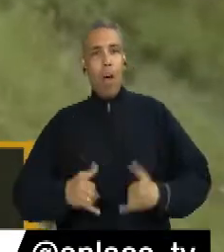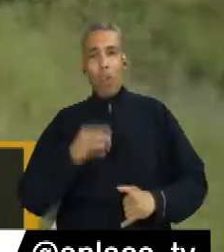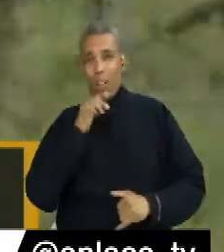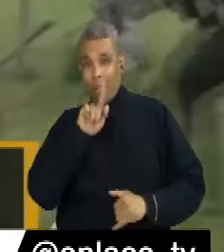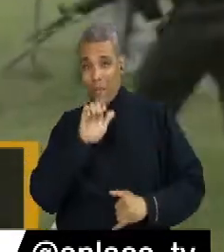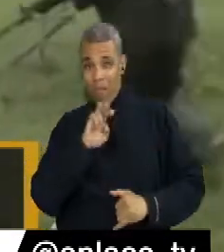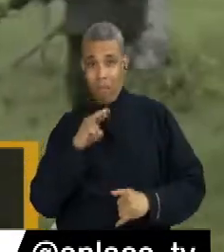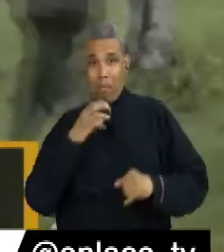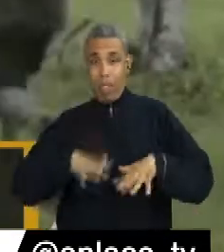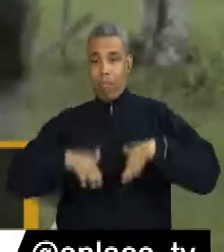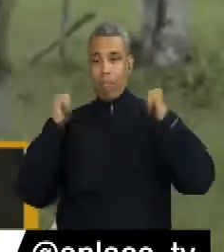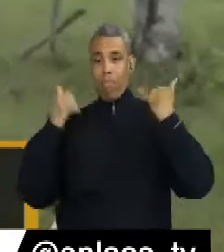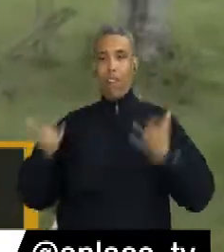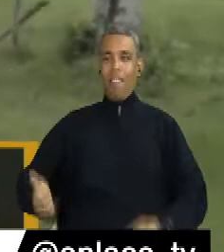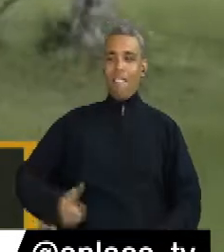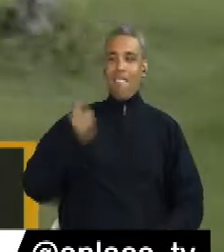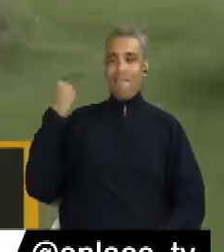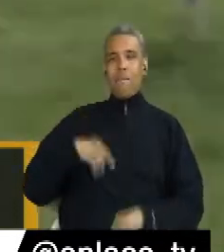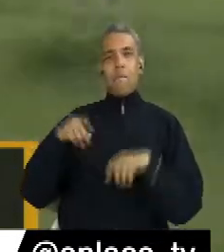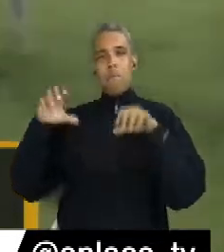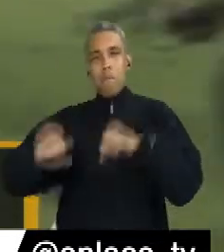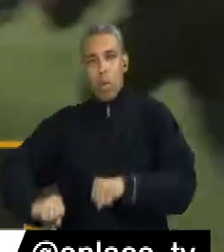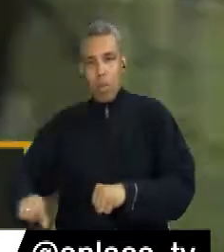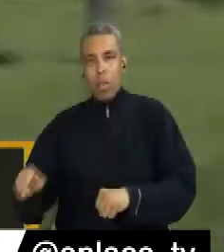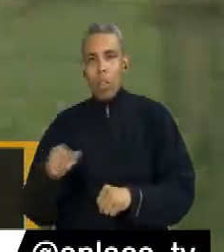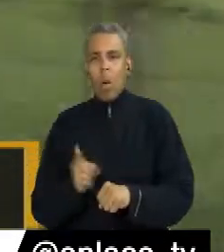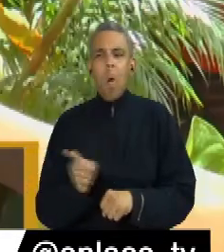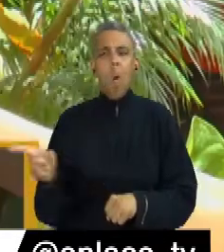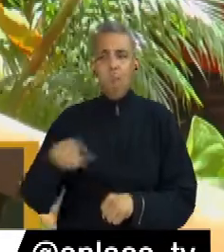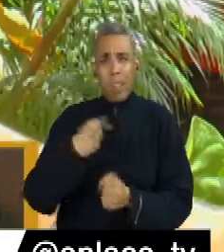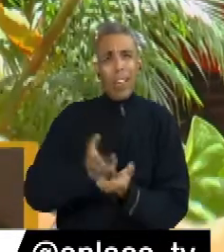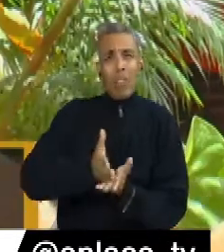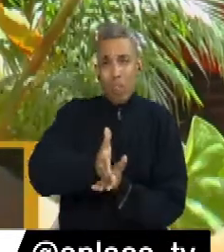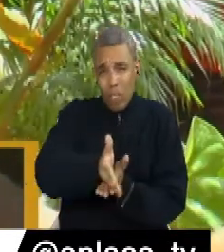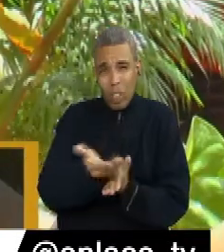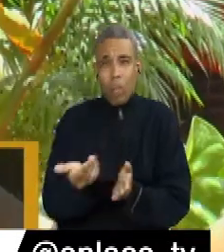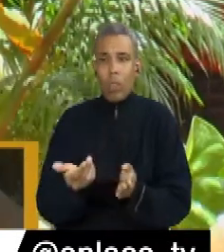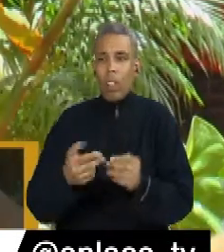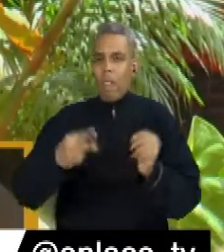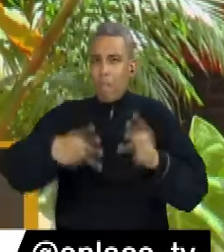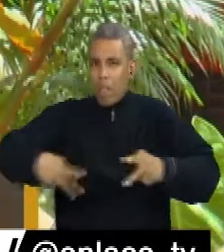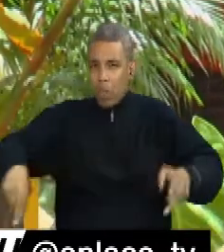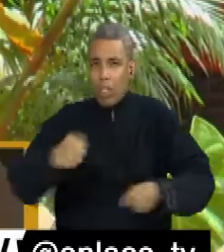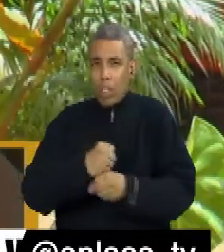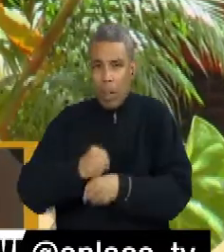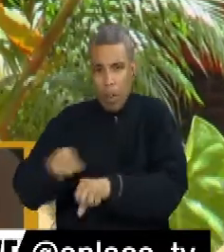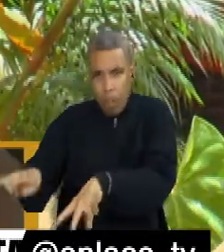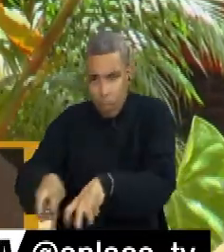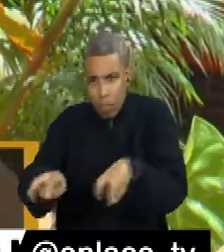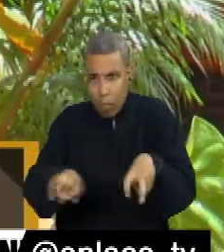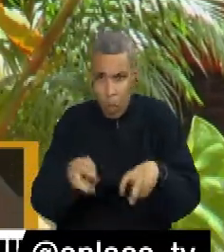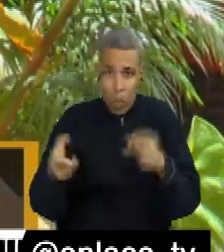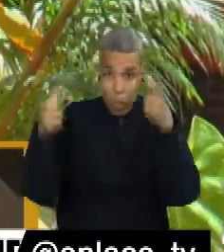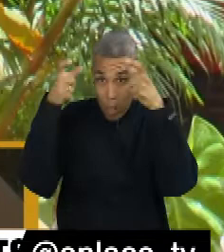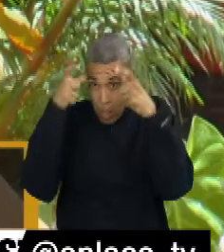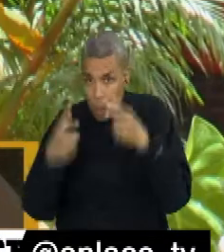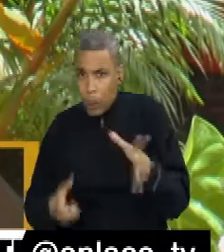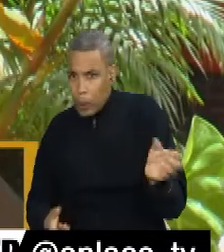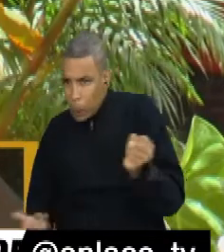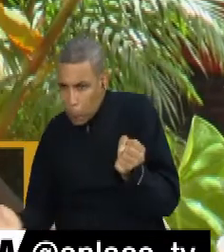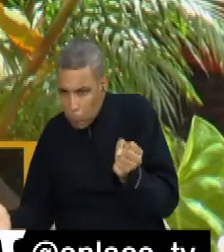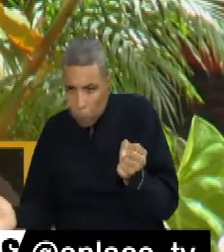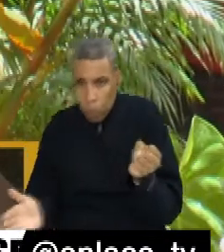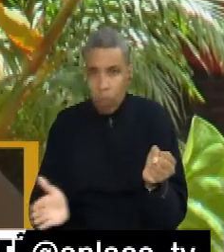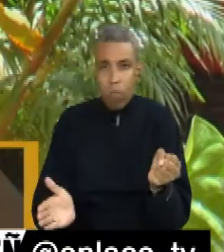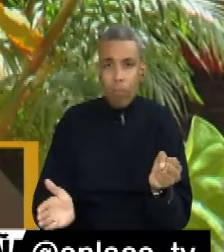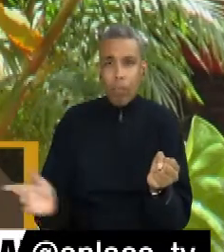finqueros y comerciantes también se siguen presentando en las poblaciones ribereñas. Recibimos denuncias acá de campesinos de la zona